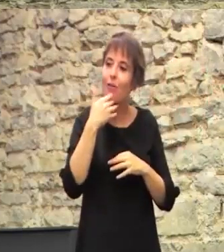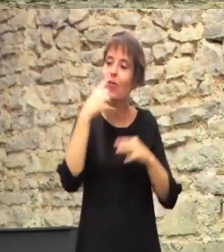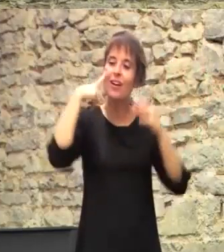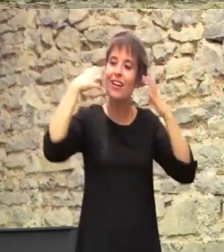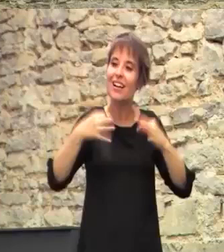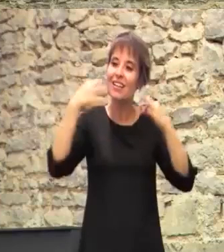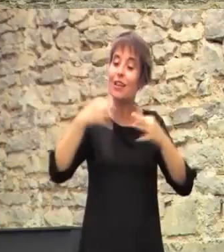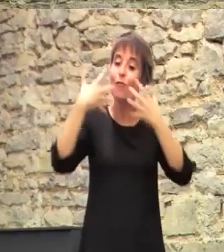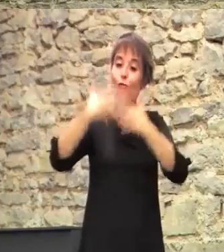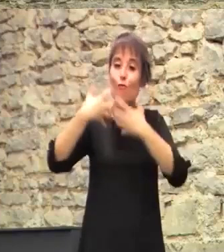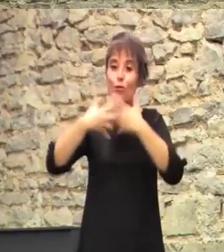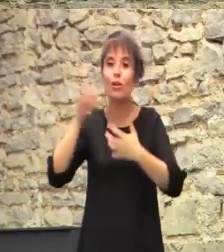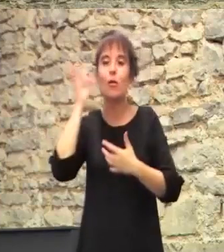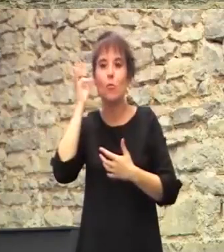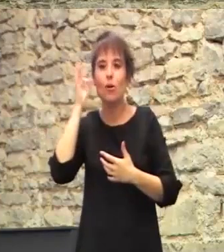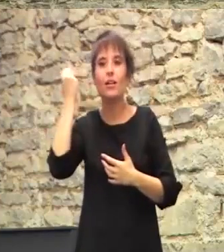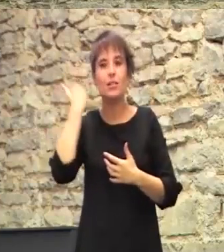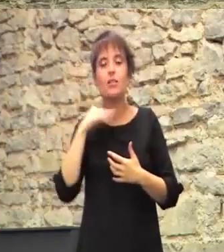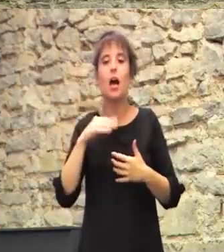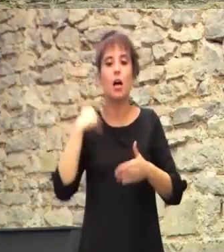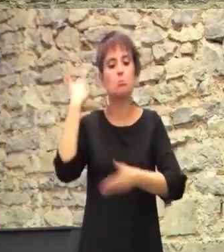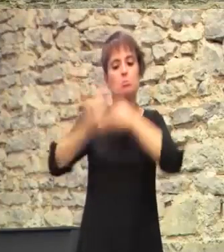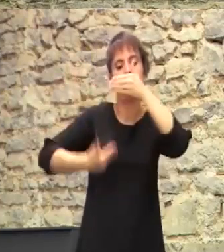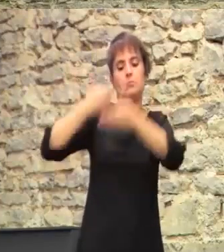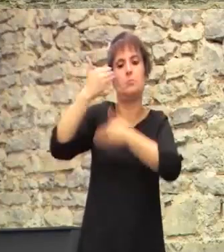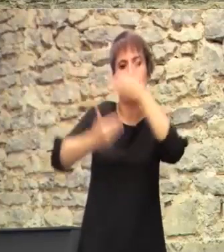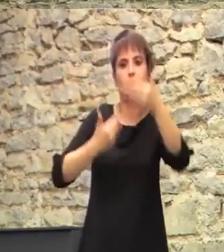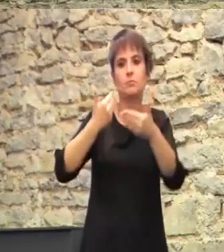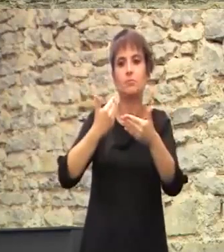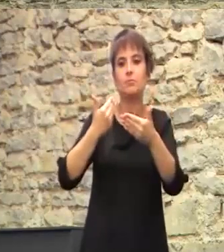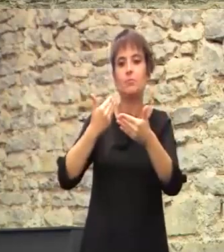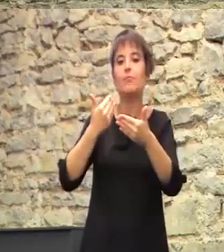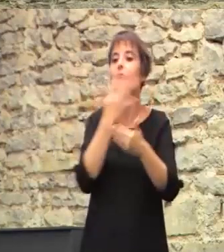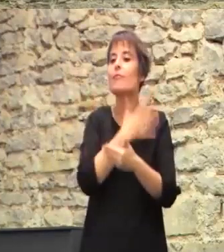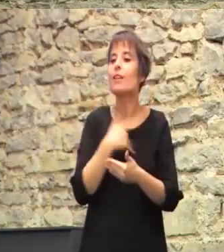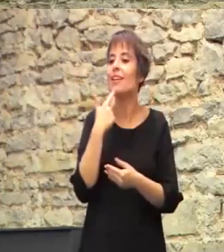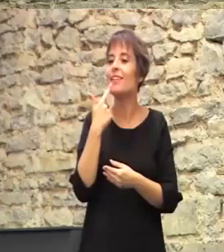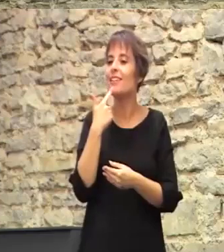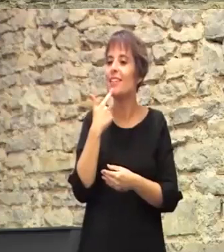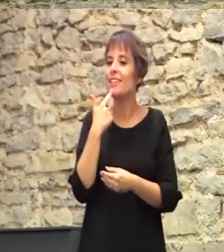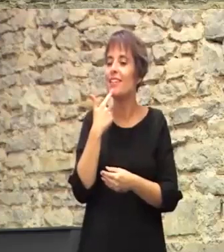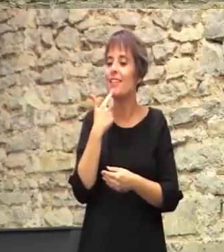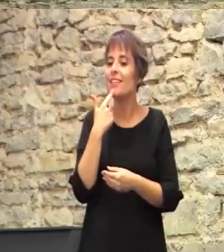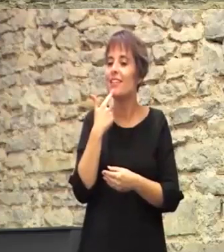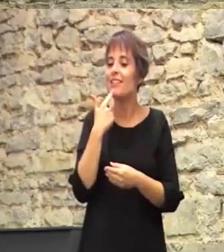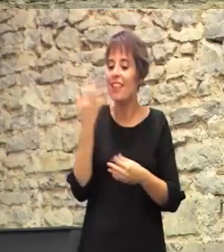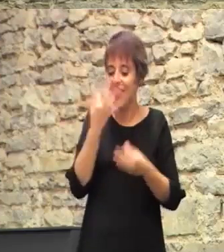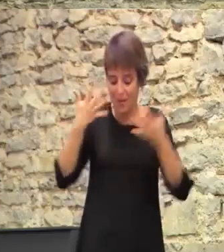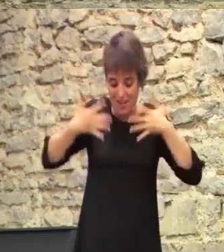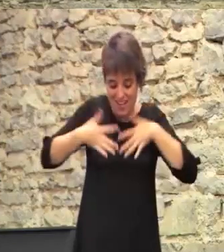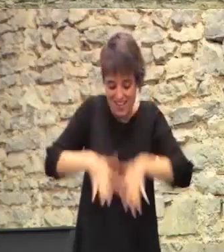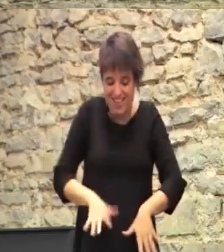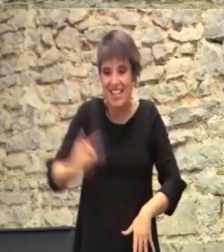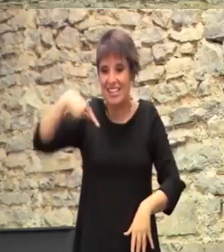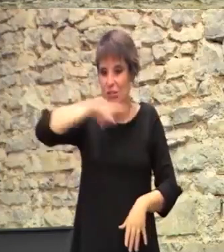funciona en las mujeres que ya vamos avanzando en la medida en que podemos es que esté metido dentro